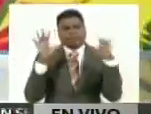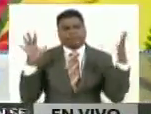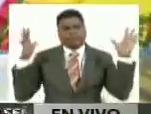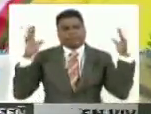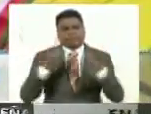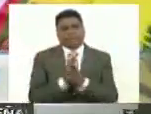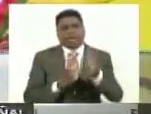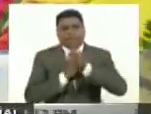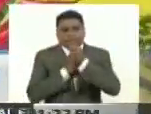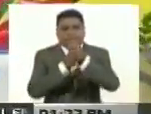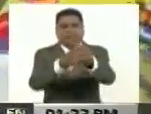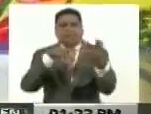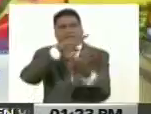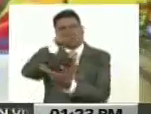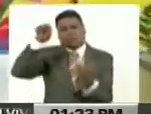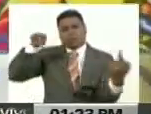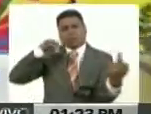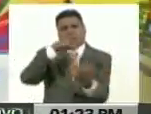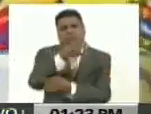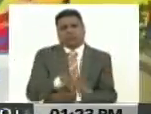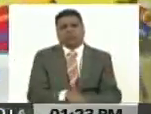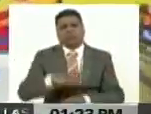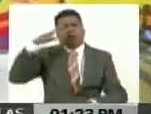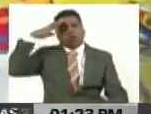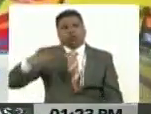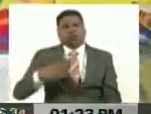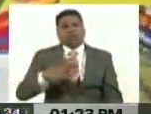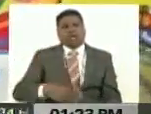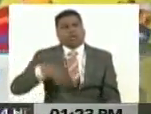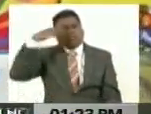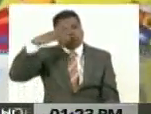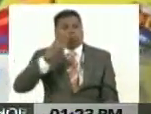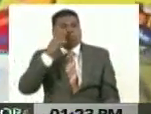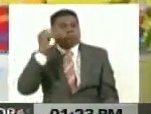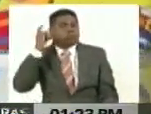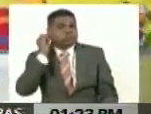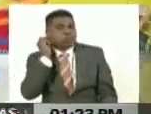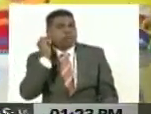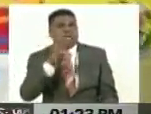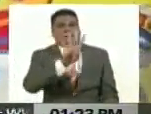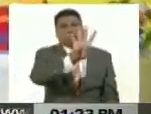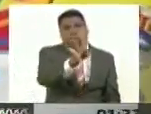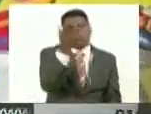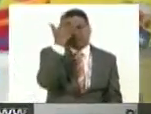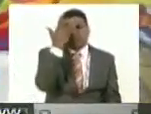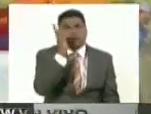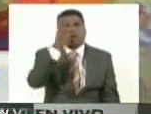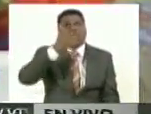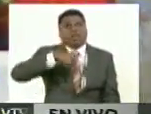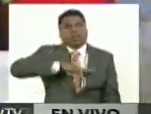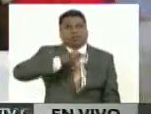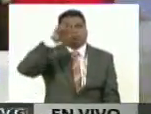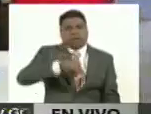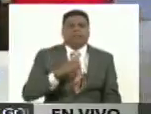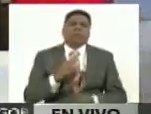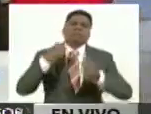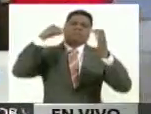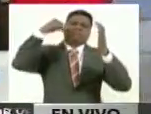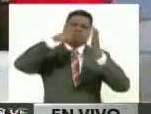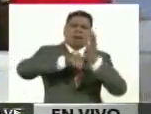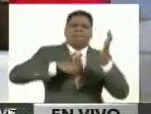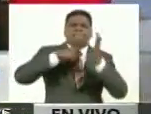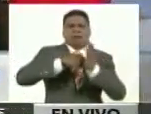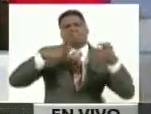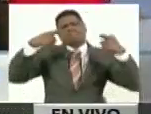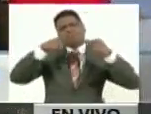Es guía de una revolución. Los soldados y soldadas del 4 de febrero decimos, aquí estamos para seguir luchando.